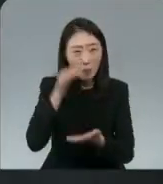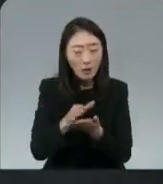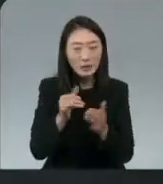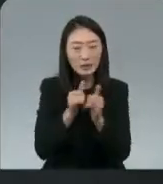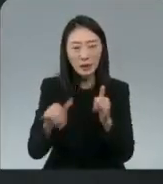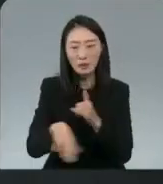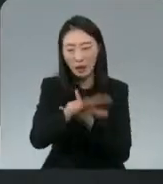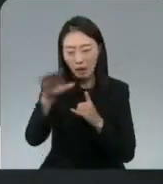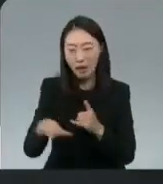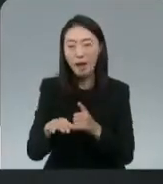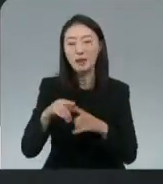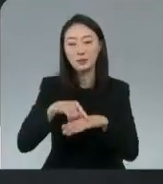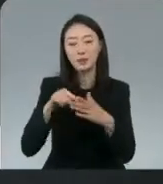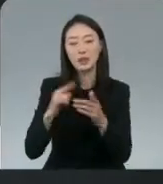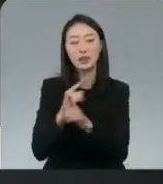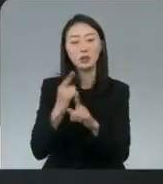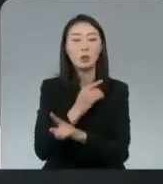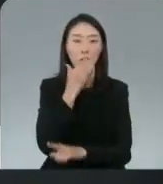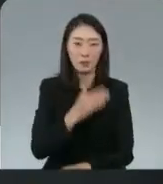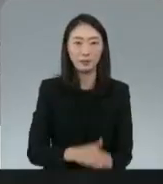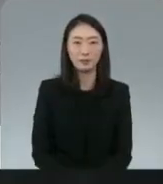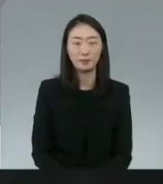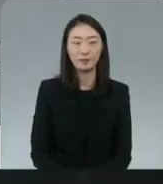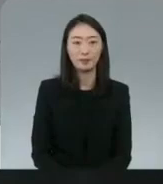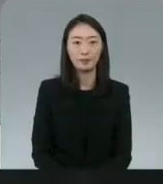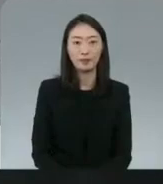unas 200 instituciones psiquiátricas